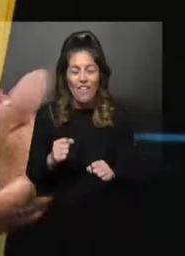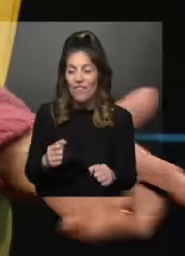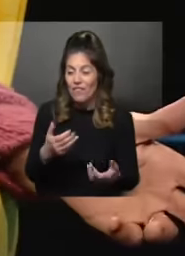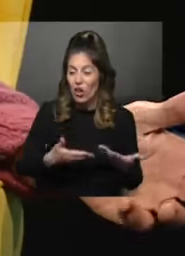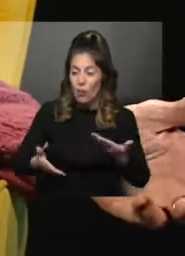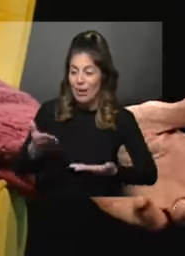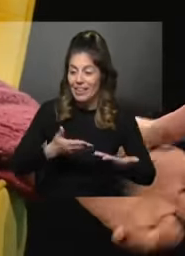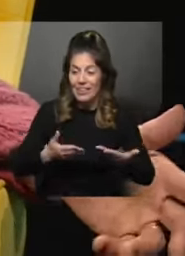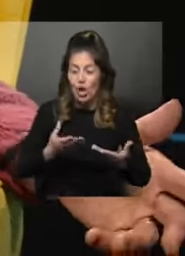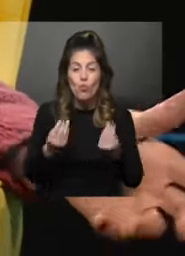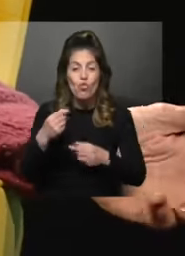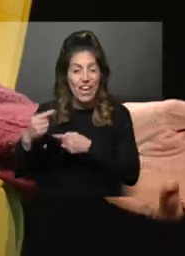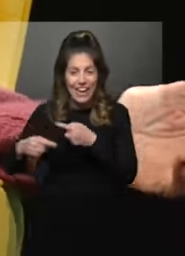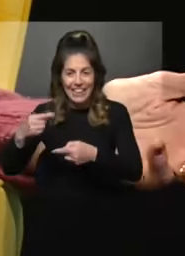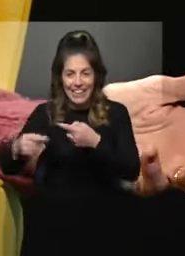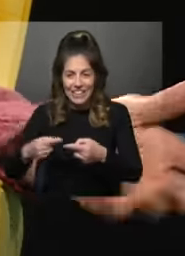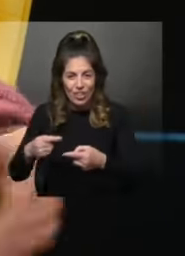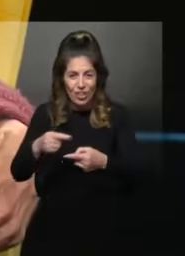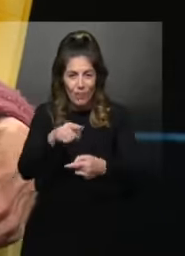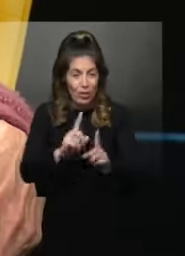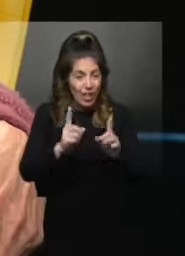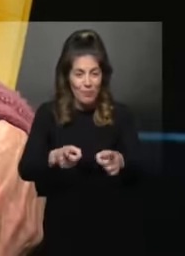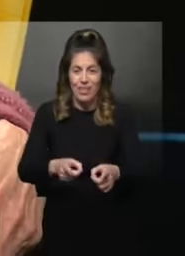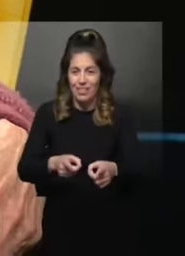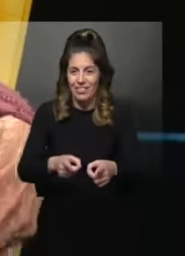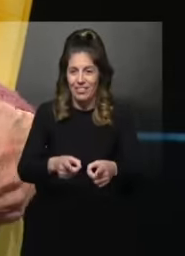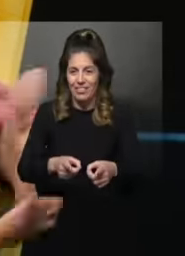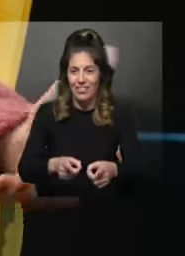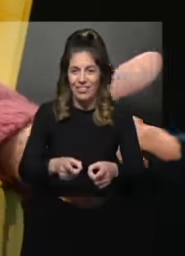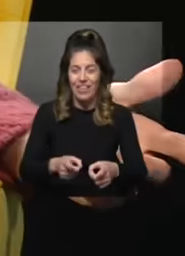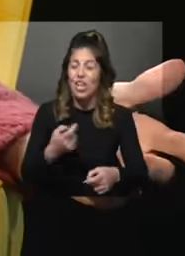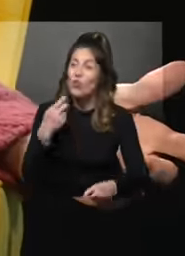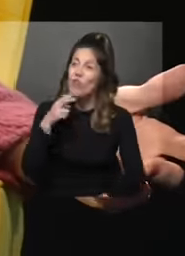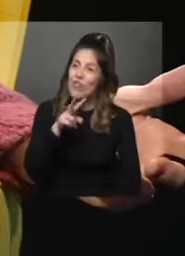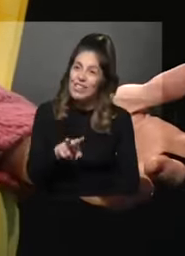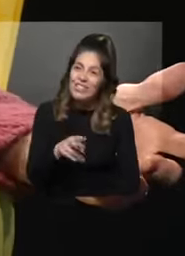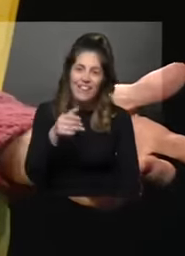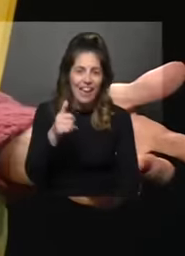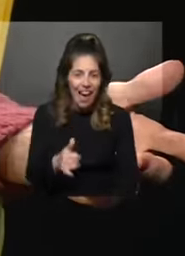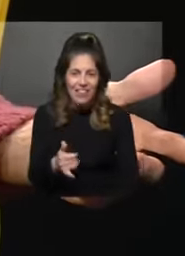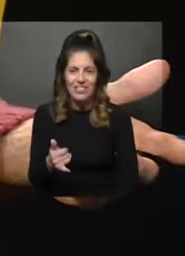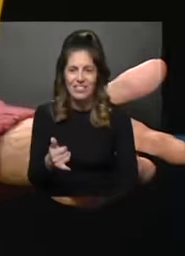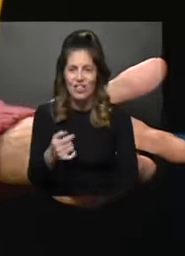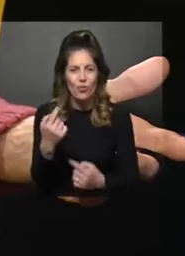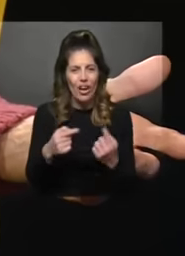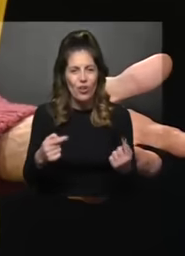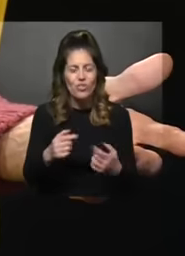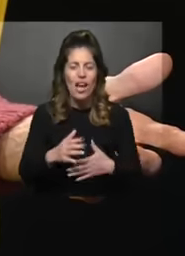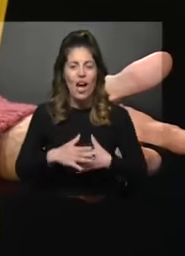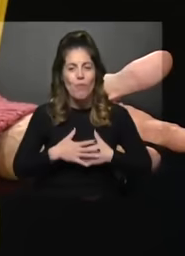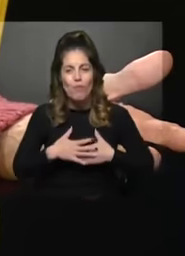eso es lo que te pasa a vos también. Es decir, y tú ves que hay una cosa